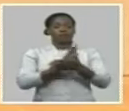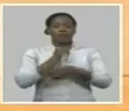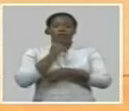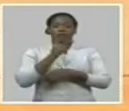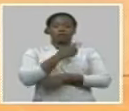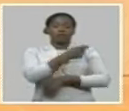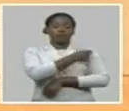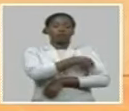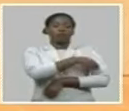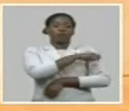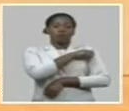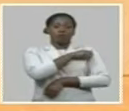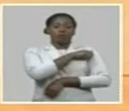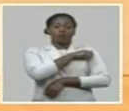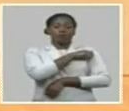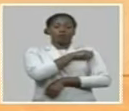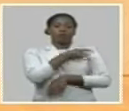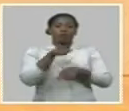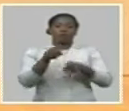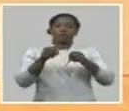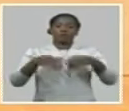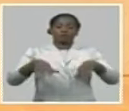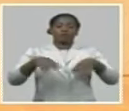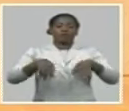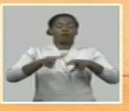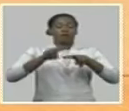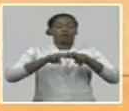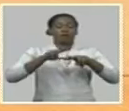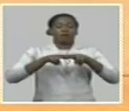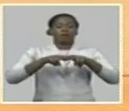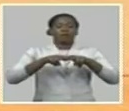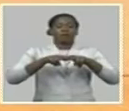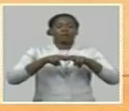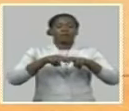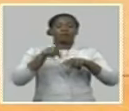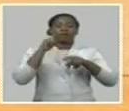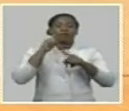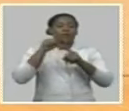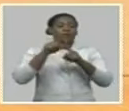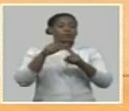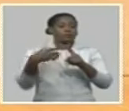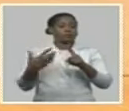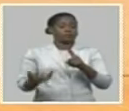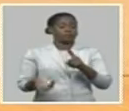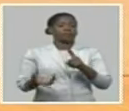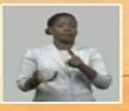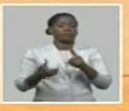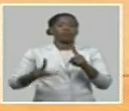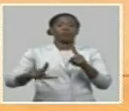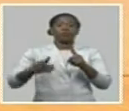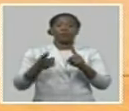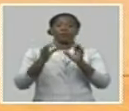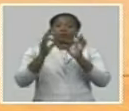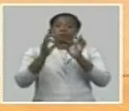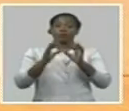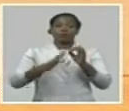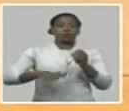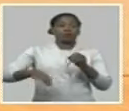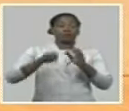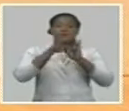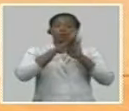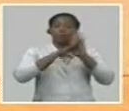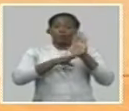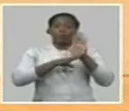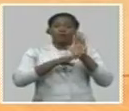en el caso de la capital el objetivo precisamente es cumplir y hacer cumplir todas las medidas